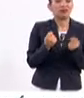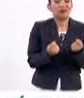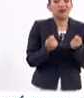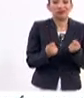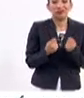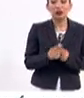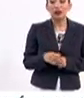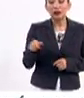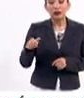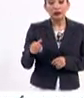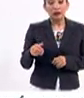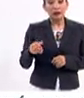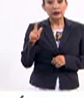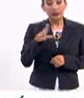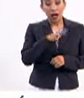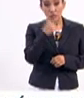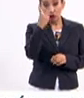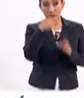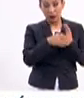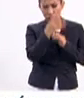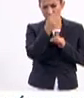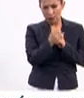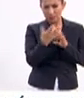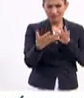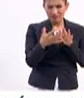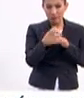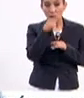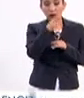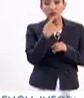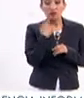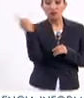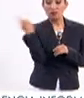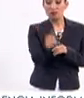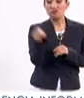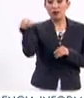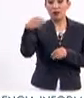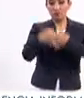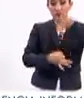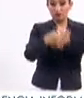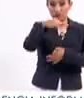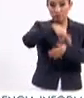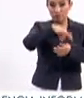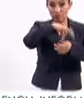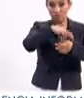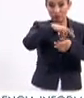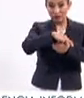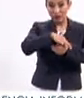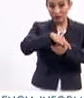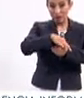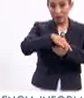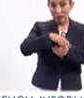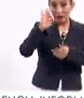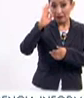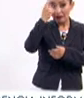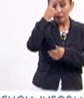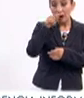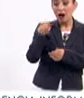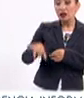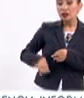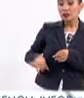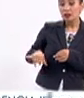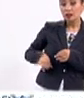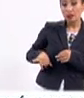había aumentado y hubo en el 2009, si no mal recuerdo, una sentencia emblemática del Tribunal Electoral del Poder Judicial de la Federación, para quien está